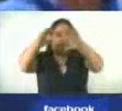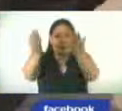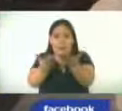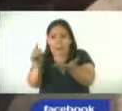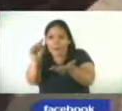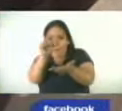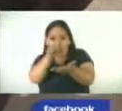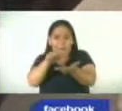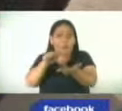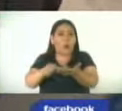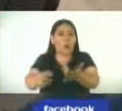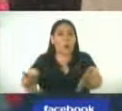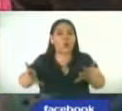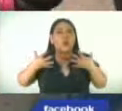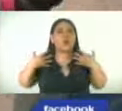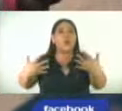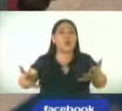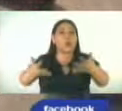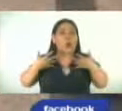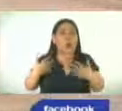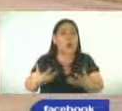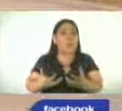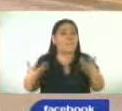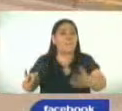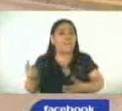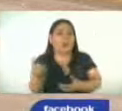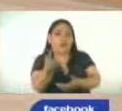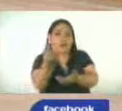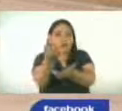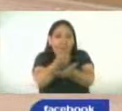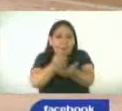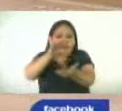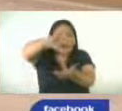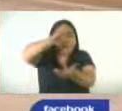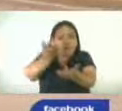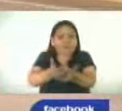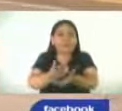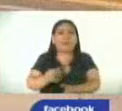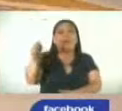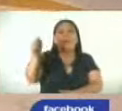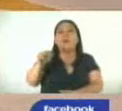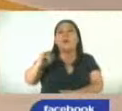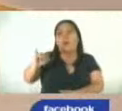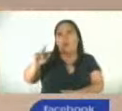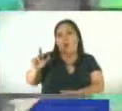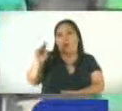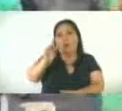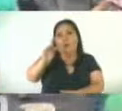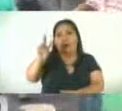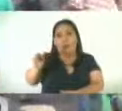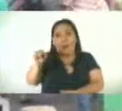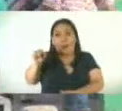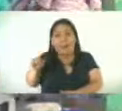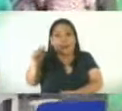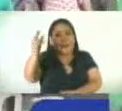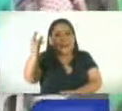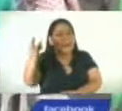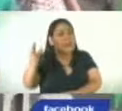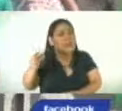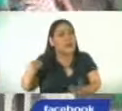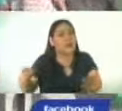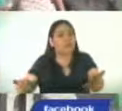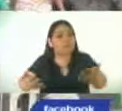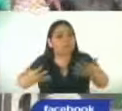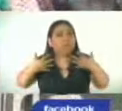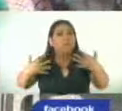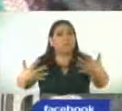calor afecta a cientos de millones de personas en sus actividades. El 22 de julio se ha catalogado como el día más